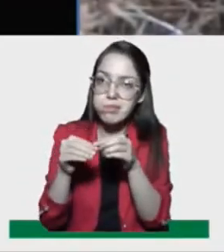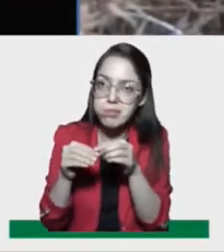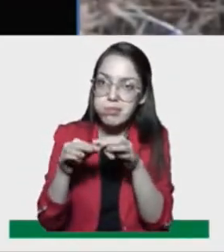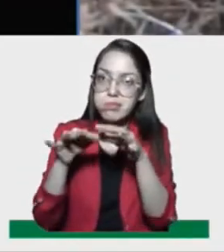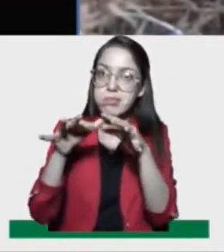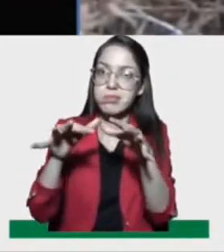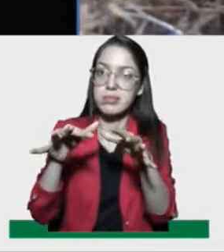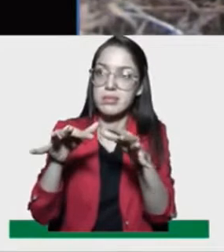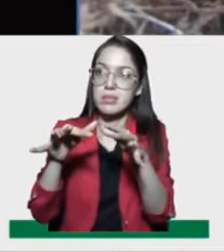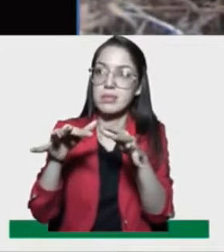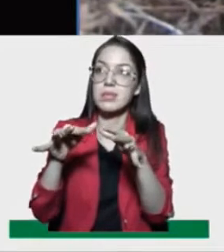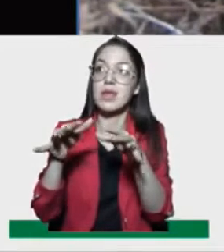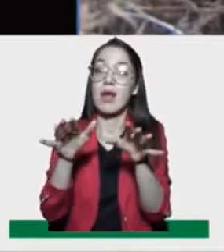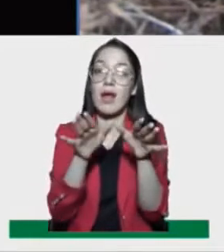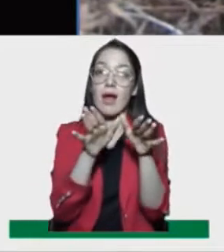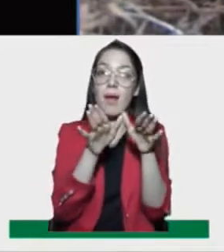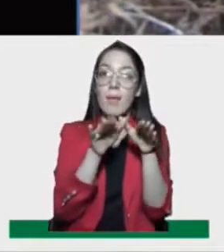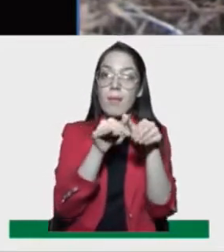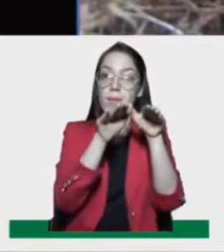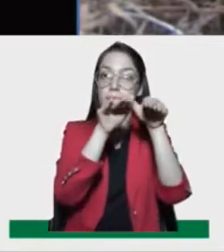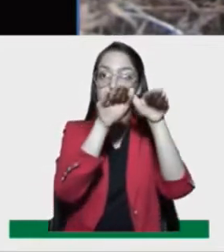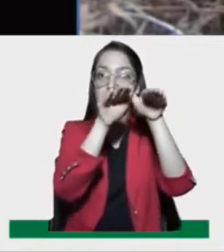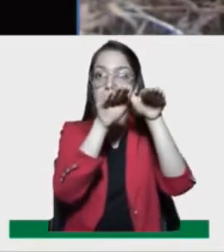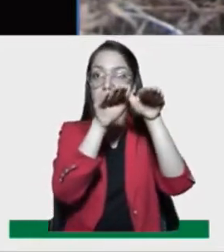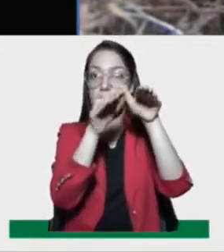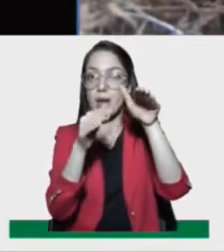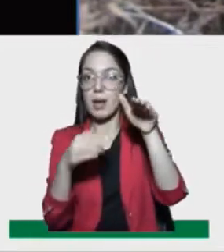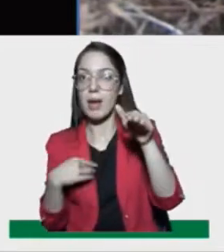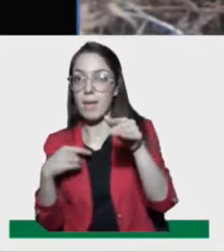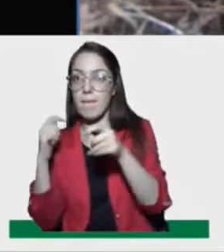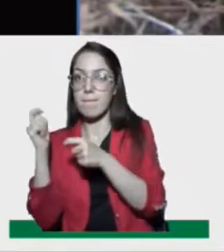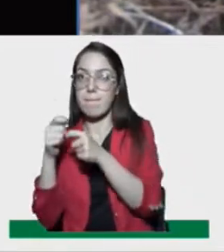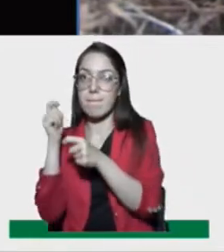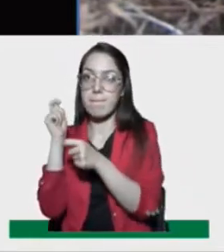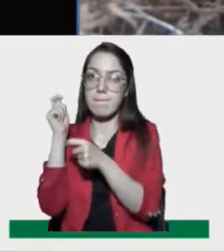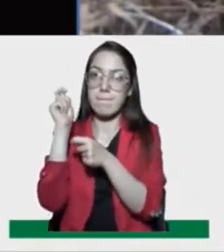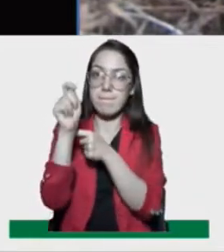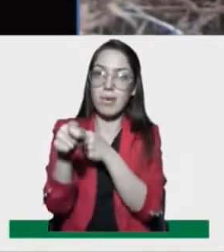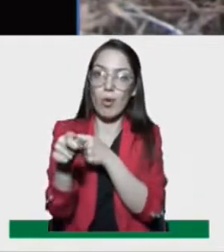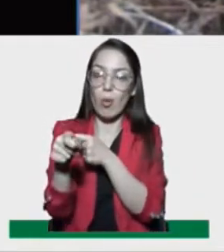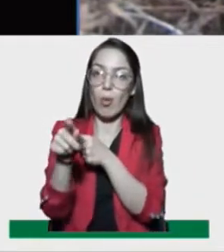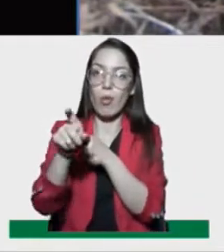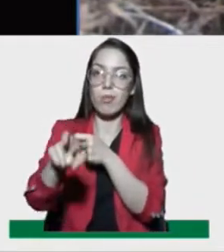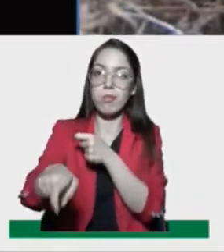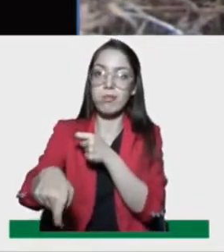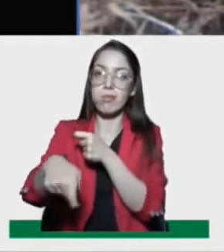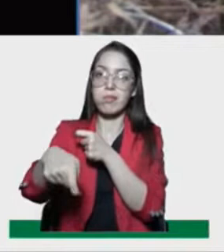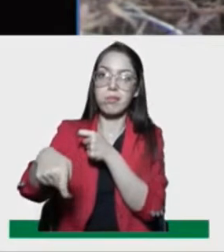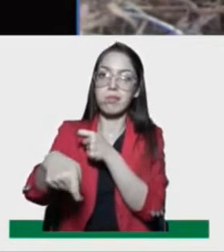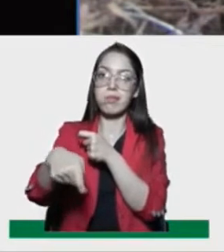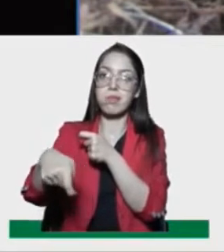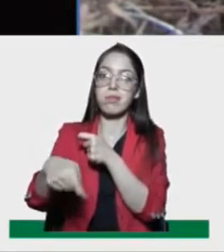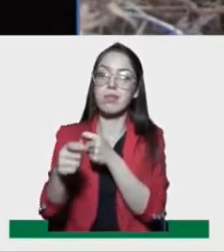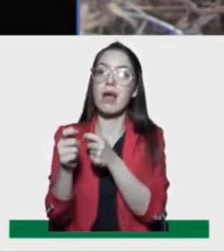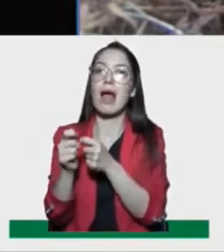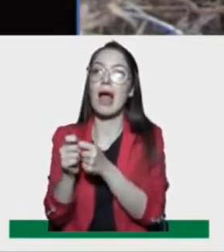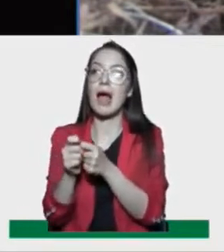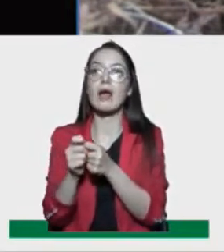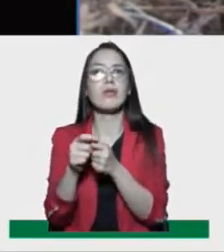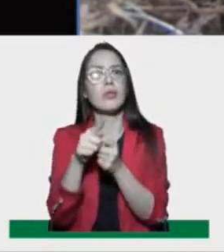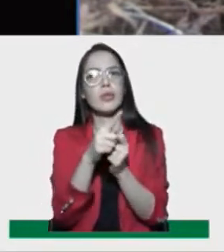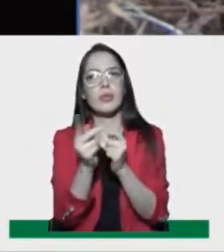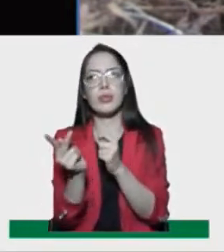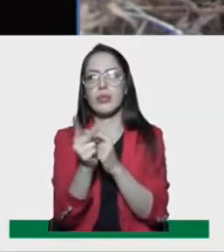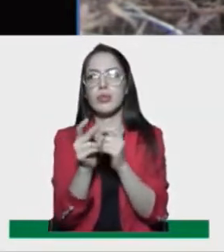las áreas y conviven los pescadores pero que no sabían que eran aves tan importantes